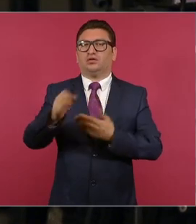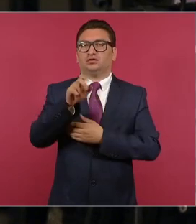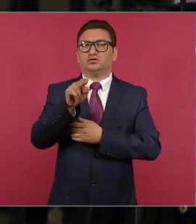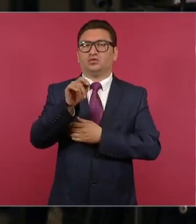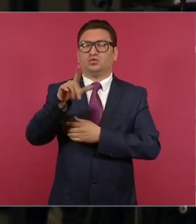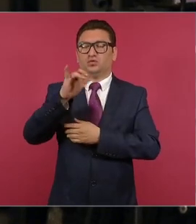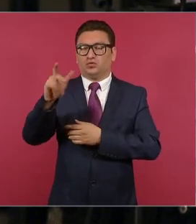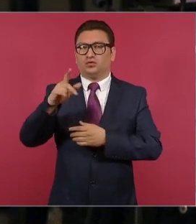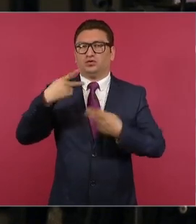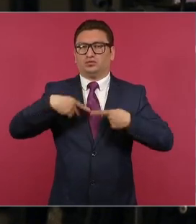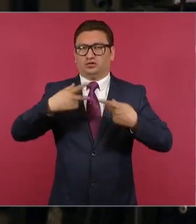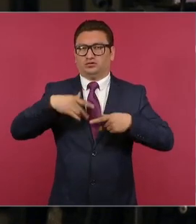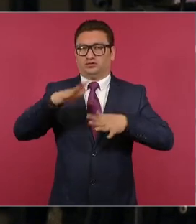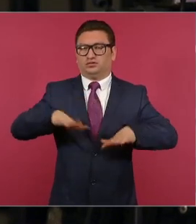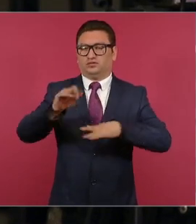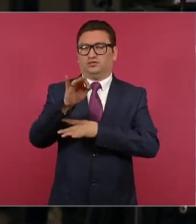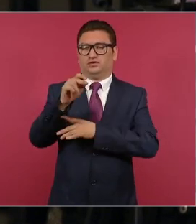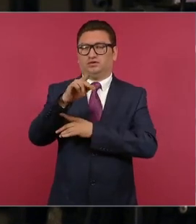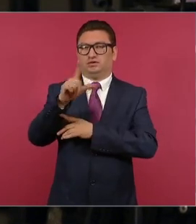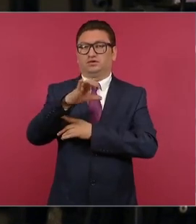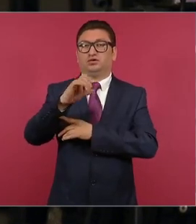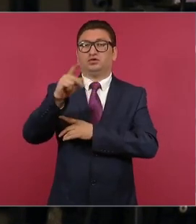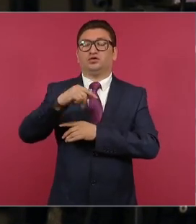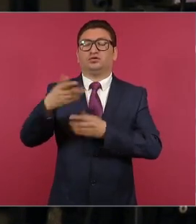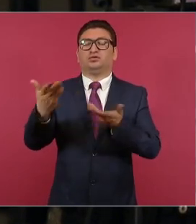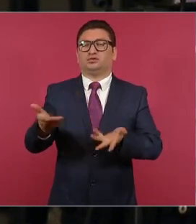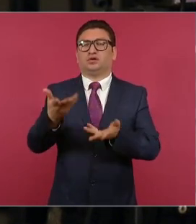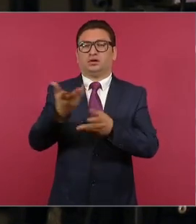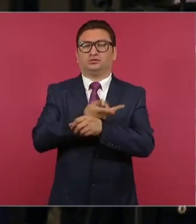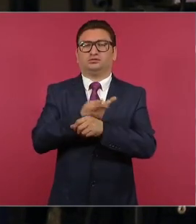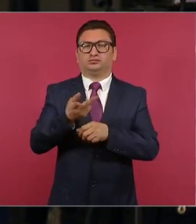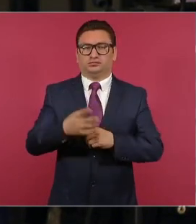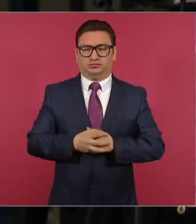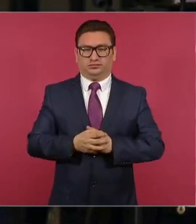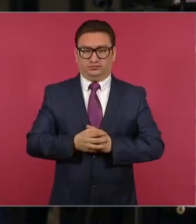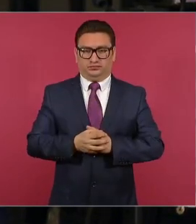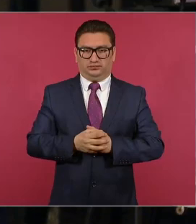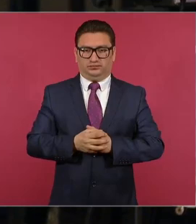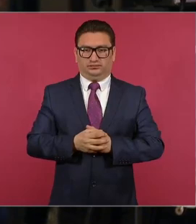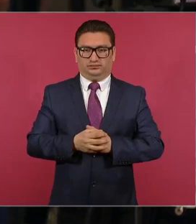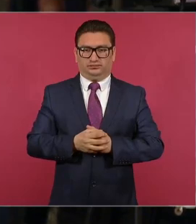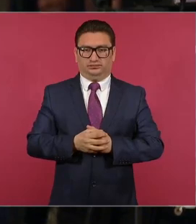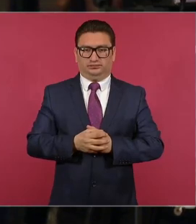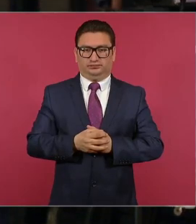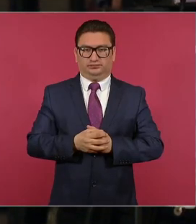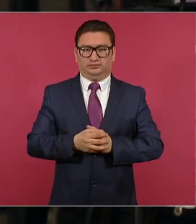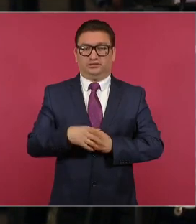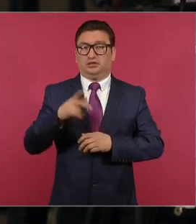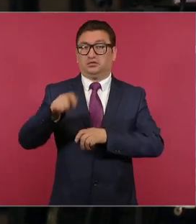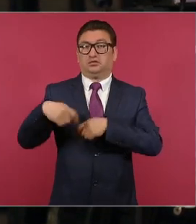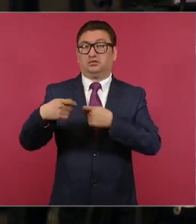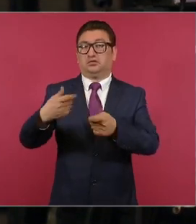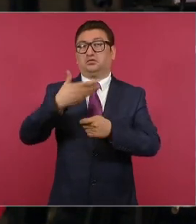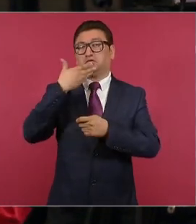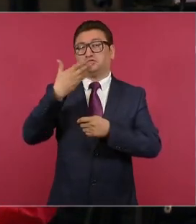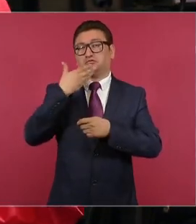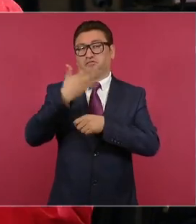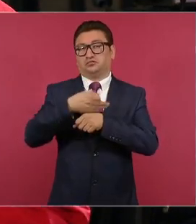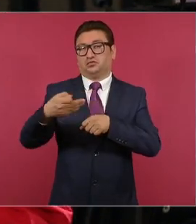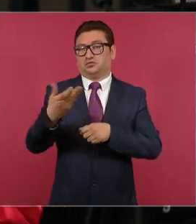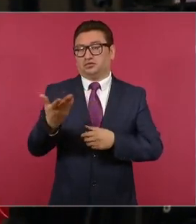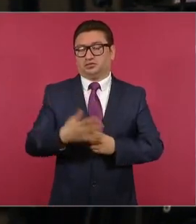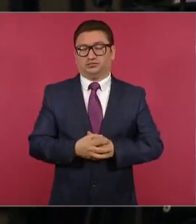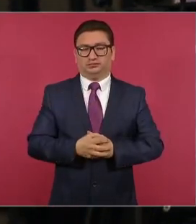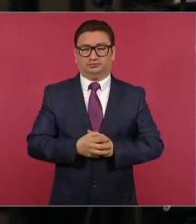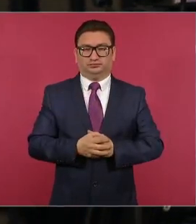gente de Fresnillo ante el presunto abandono del presidente de esta relación, pues, prácticamente, bueno, familiar?